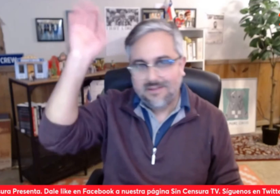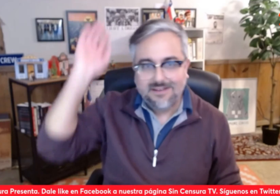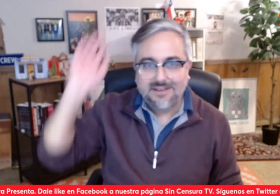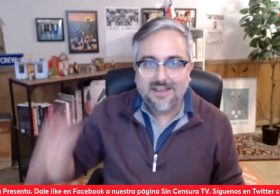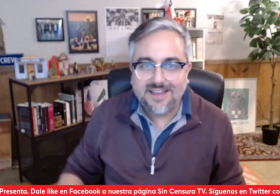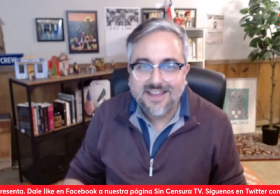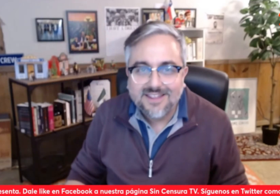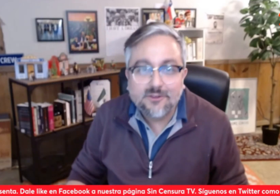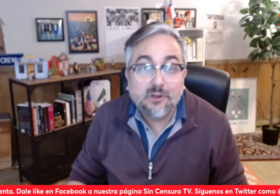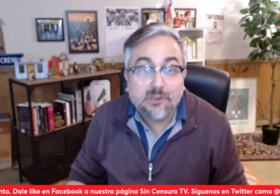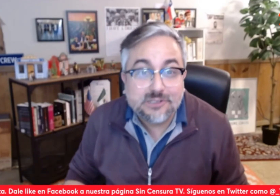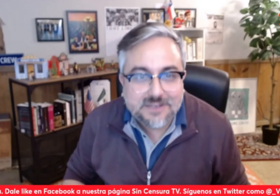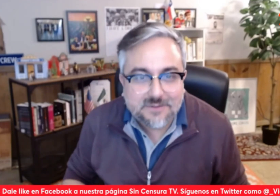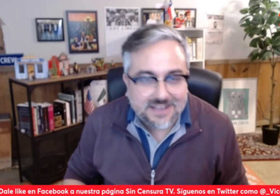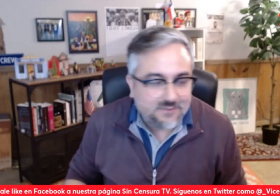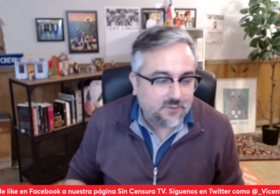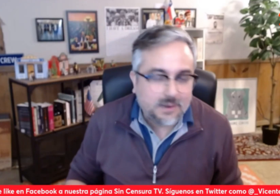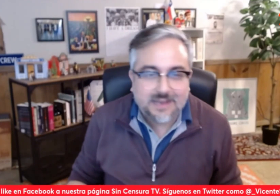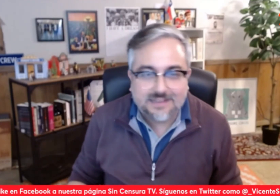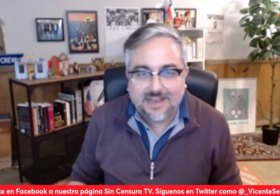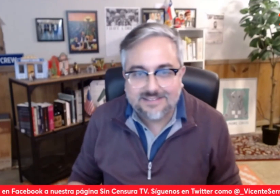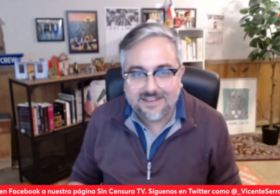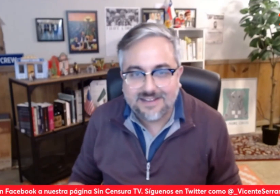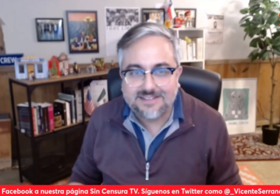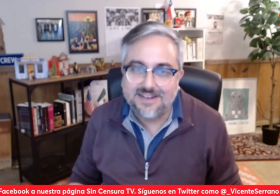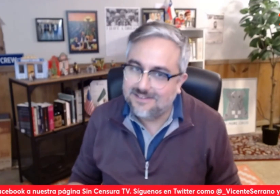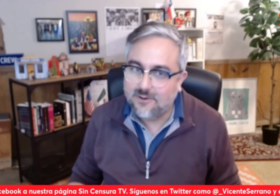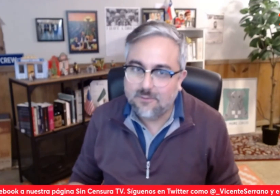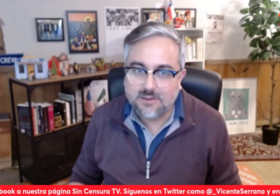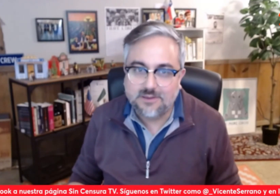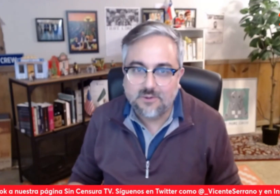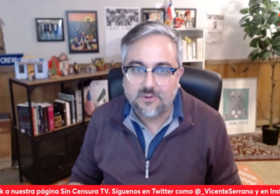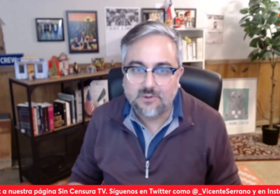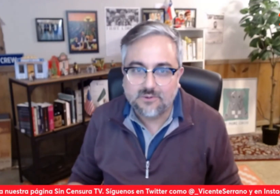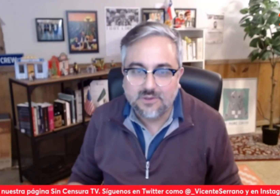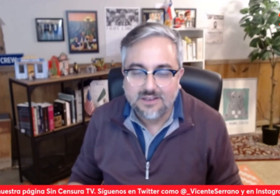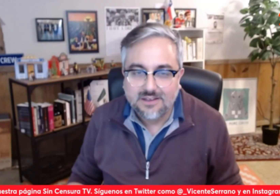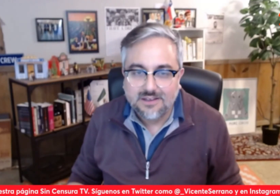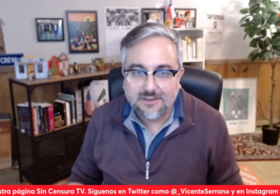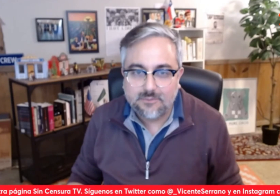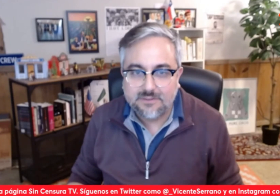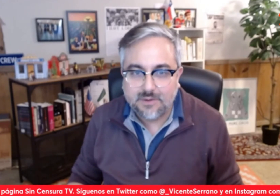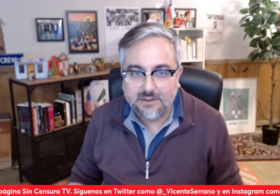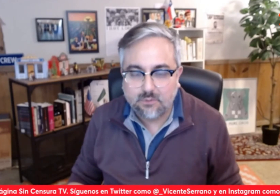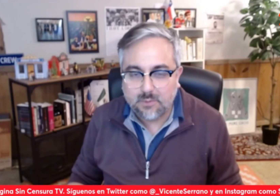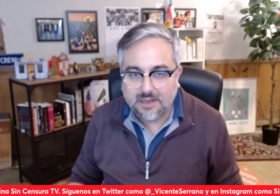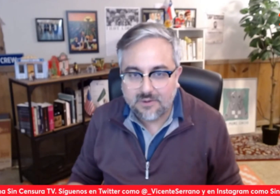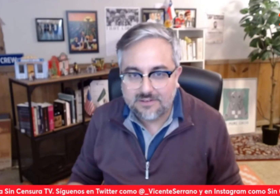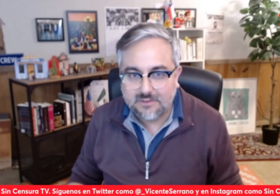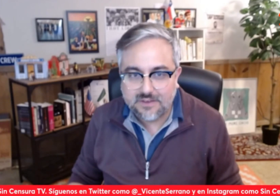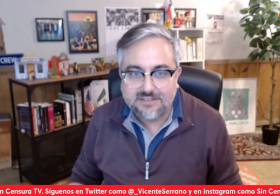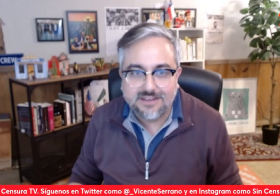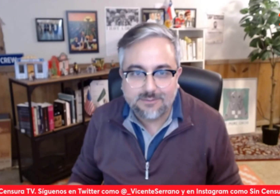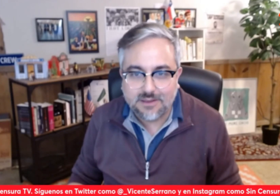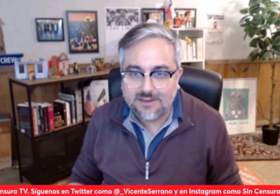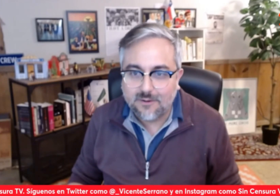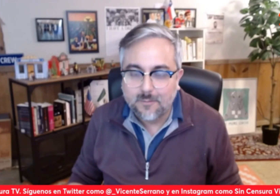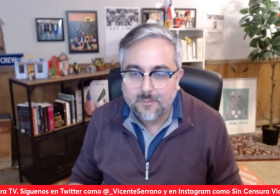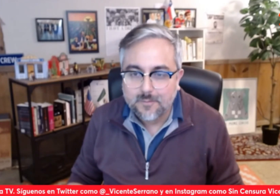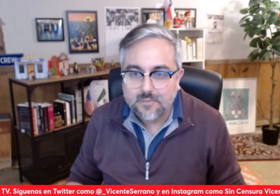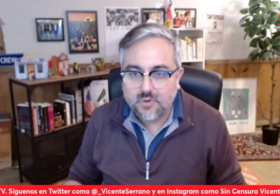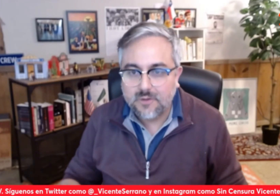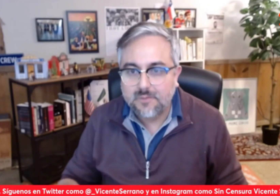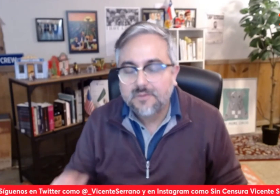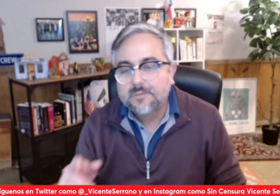Infodemia. Dios los libre. Infobae es la agencia argentina que se ha convertido en uno de los principales propagadores de fakes ahí en